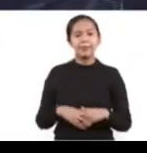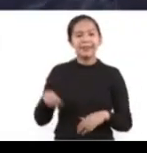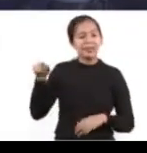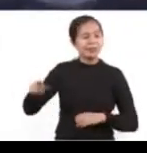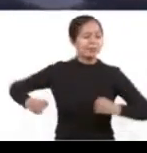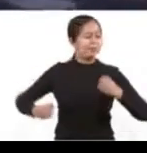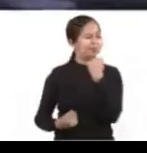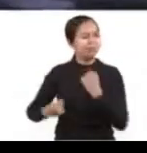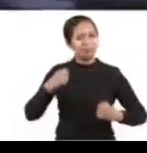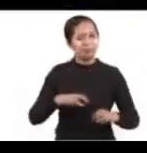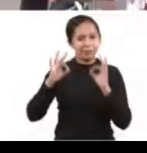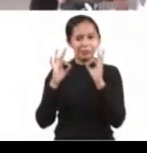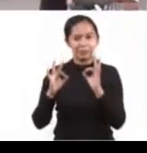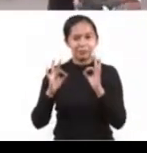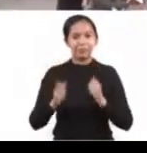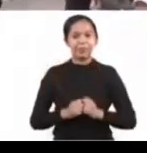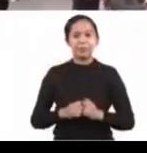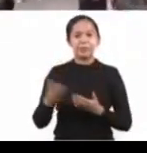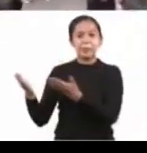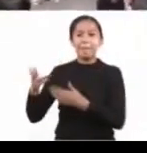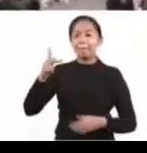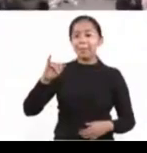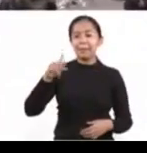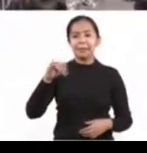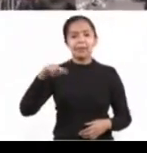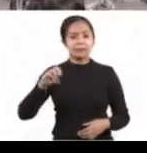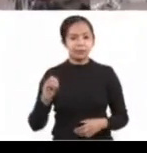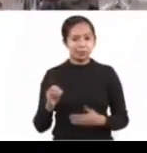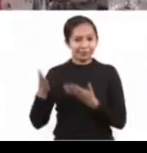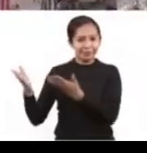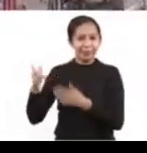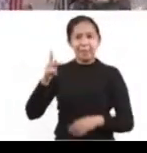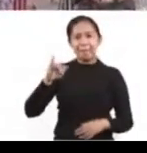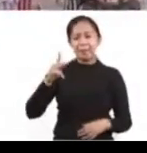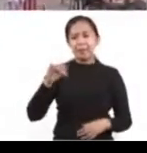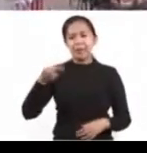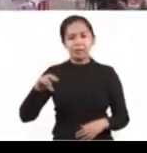esos golpes. Me refiero a Pipino, Pipino